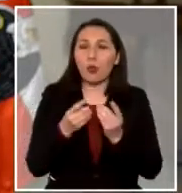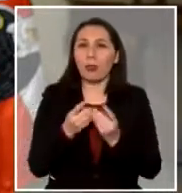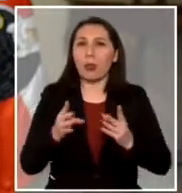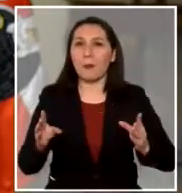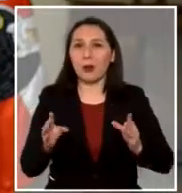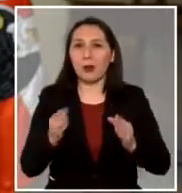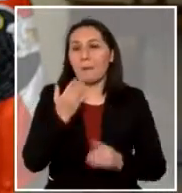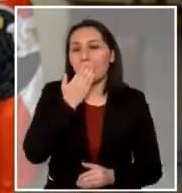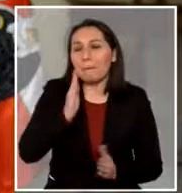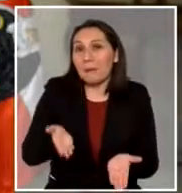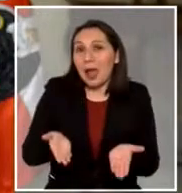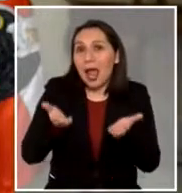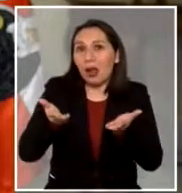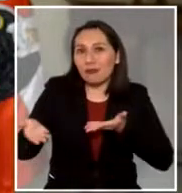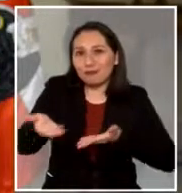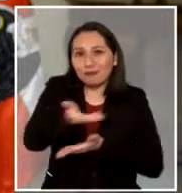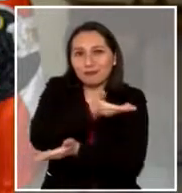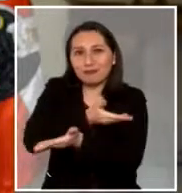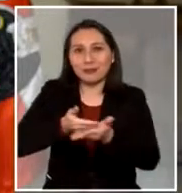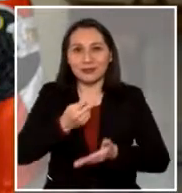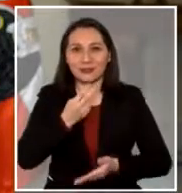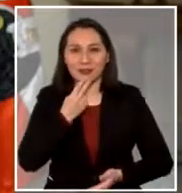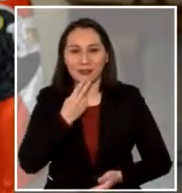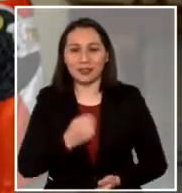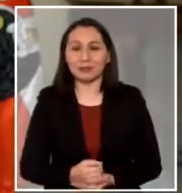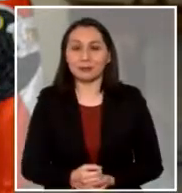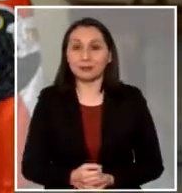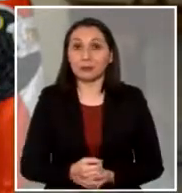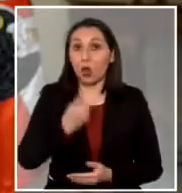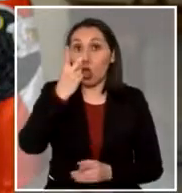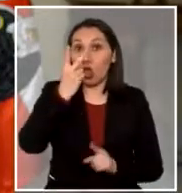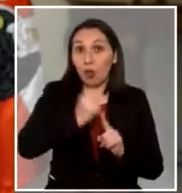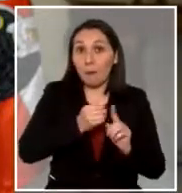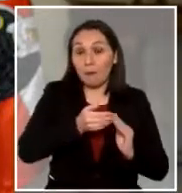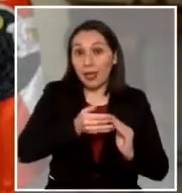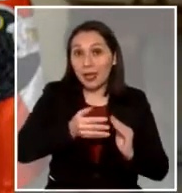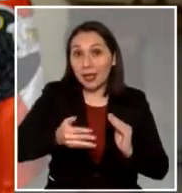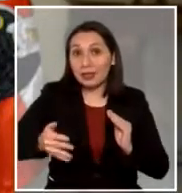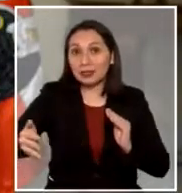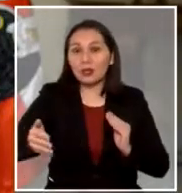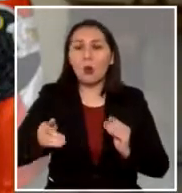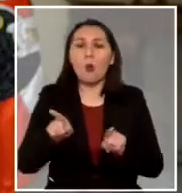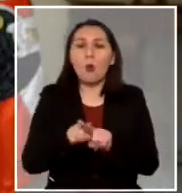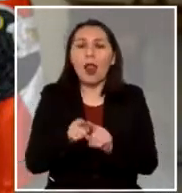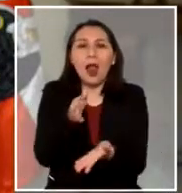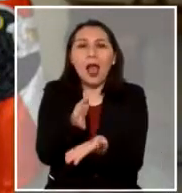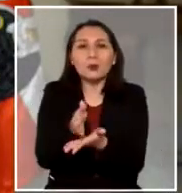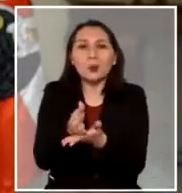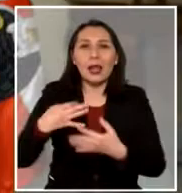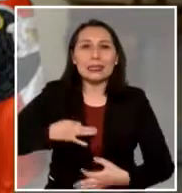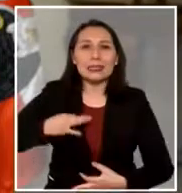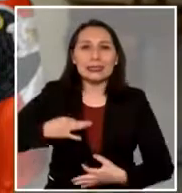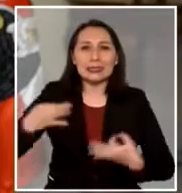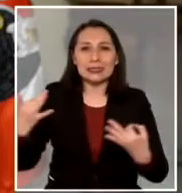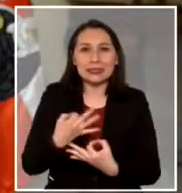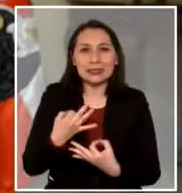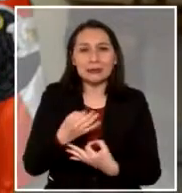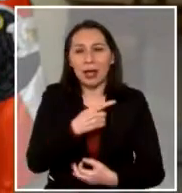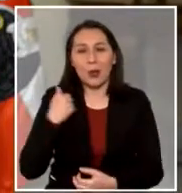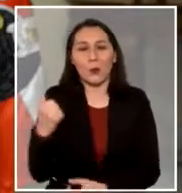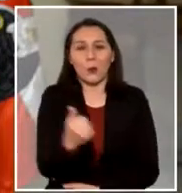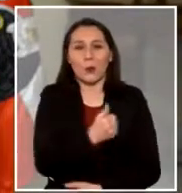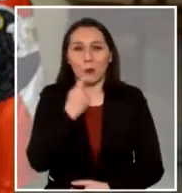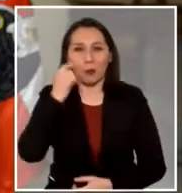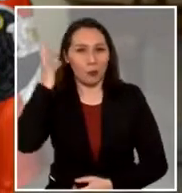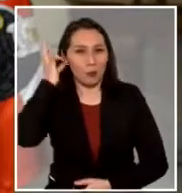democracia y mejorando nuestra convivencia estos dos meses sean una escuela cívica para todos y todas